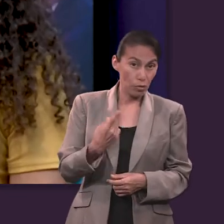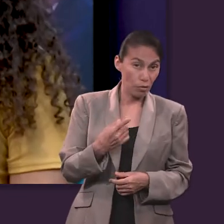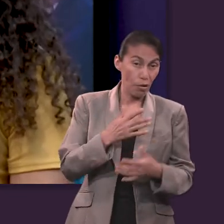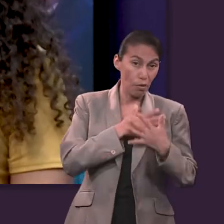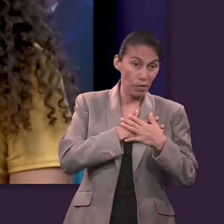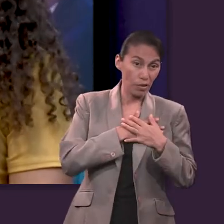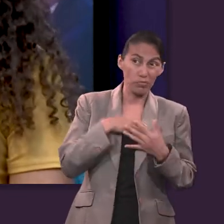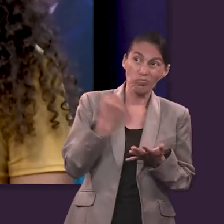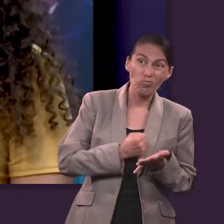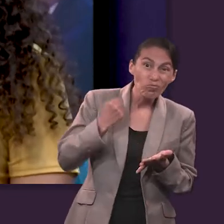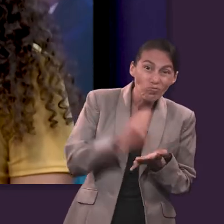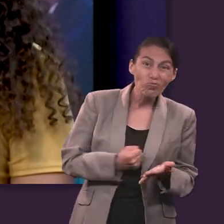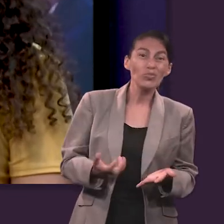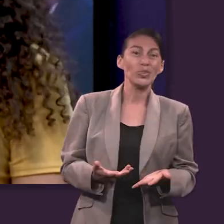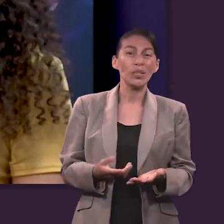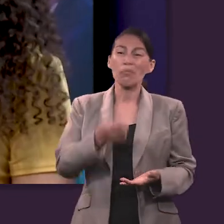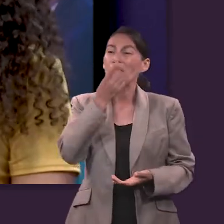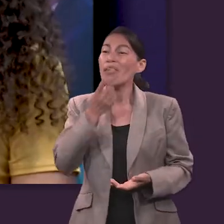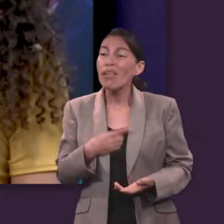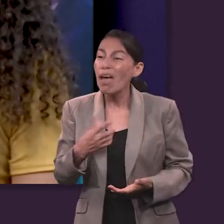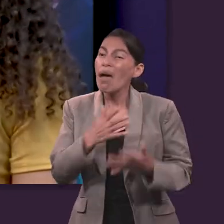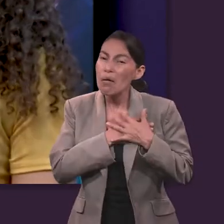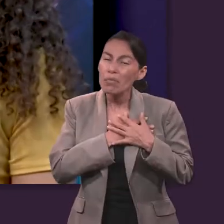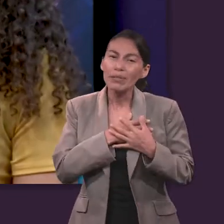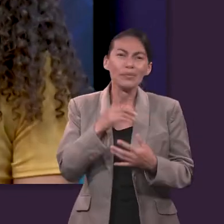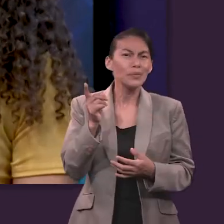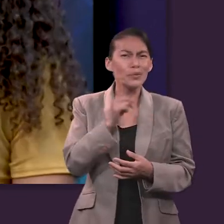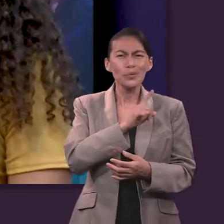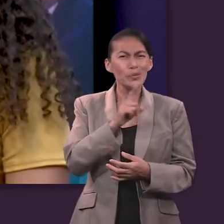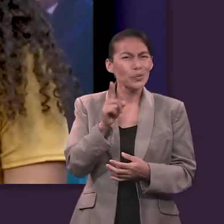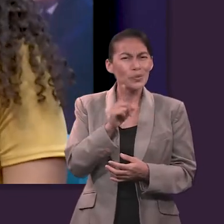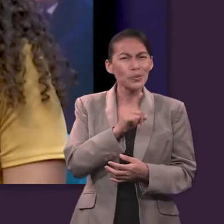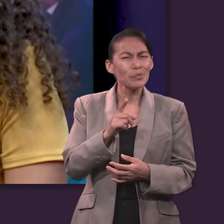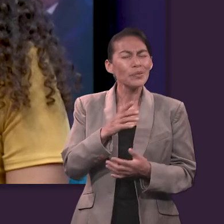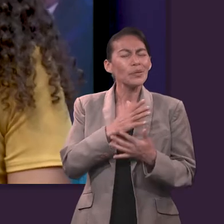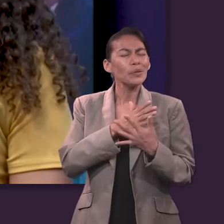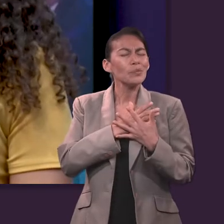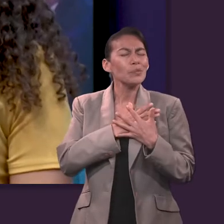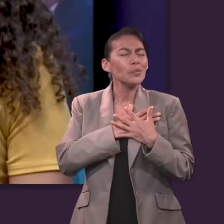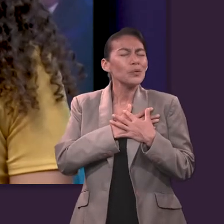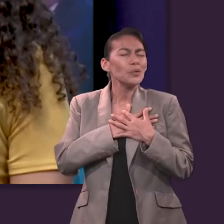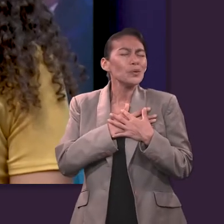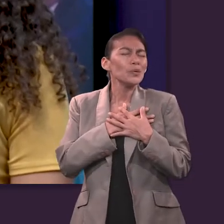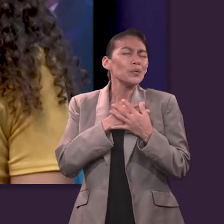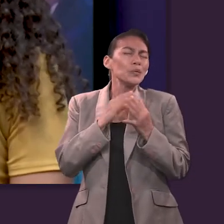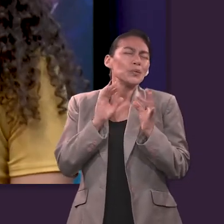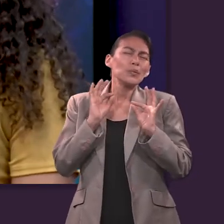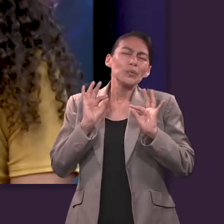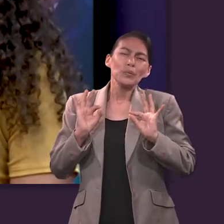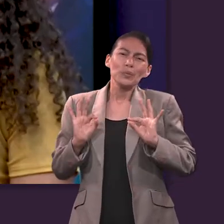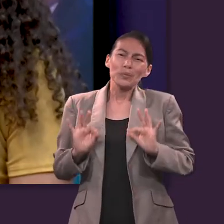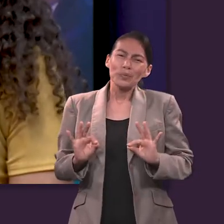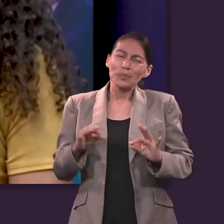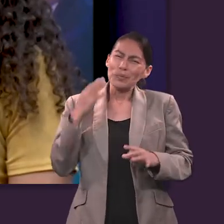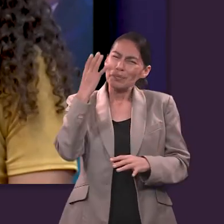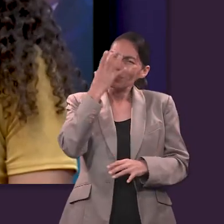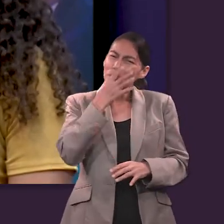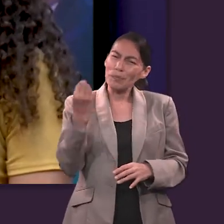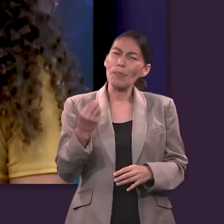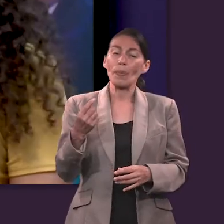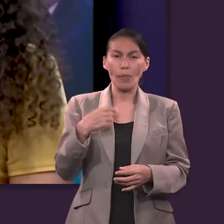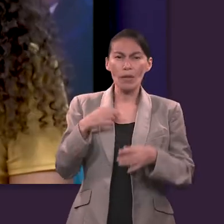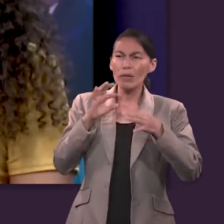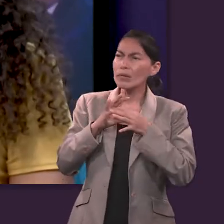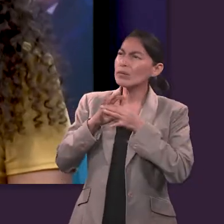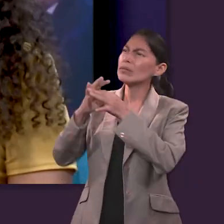podemos amar por obligación, no podemos amar porque alguien más me dice. Hasta que yo no tengo esa relación personal con Dios